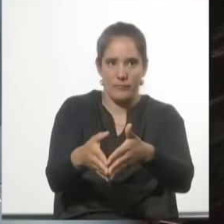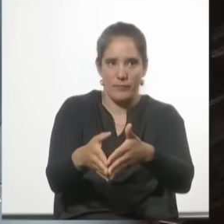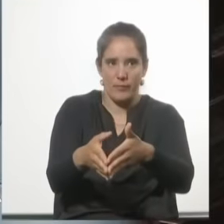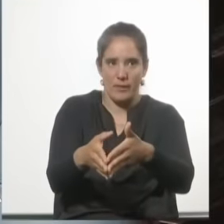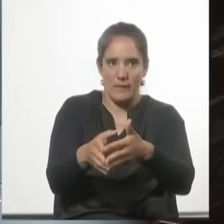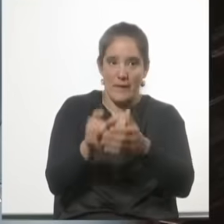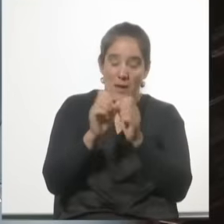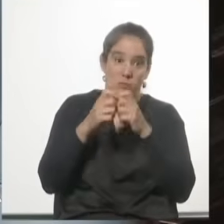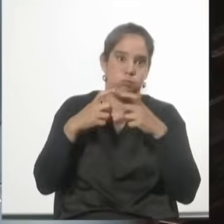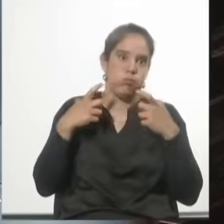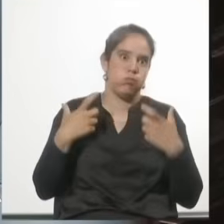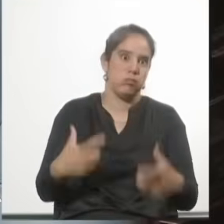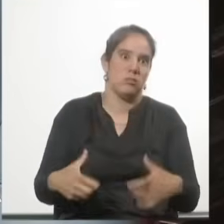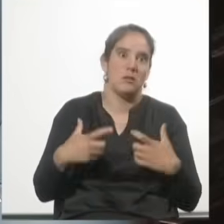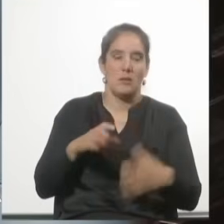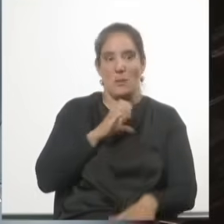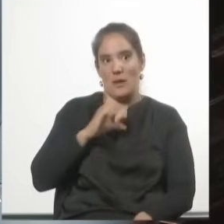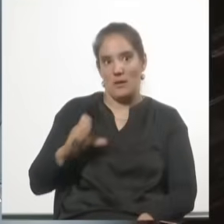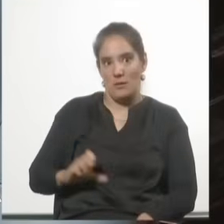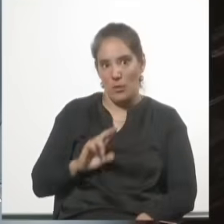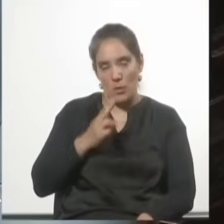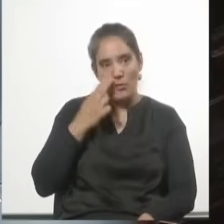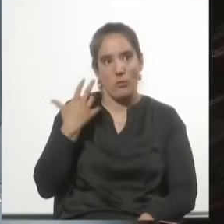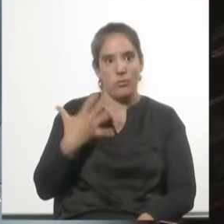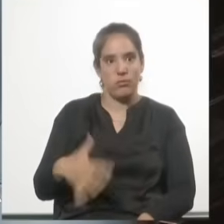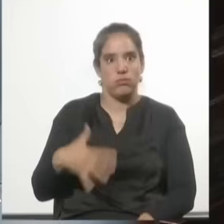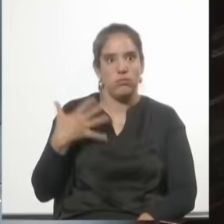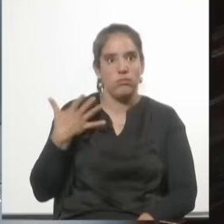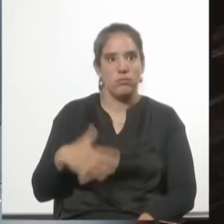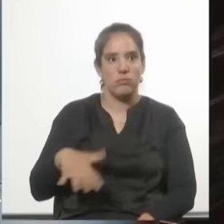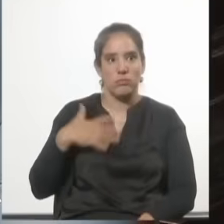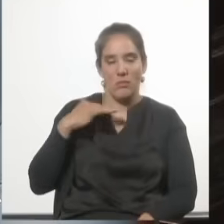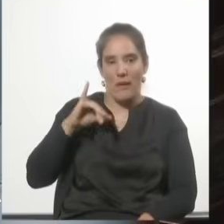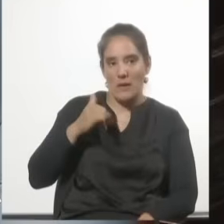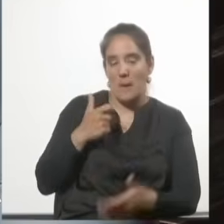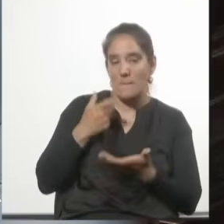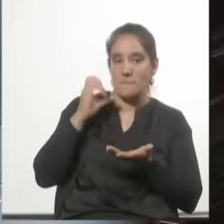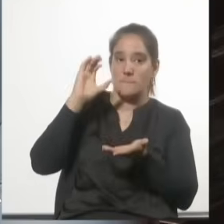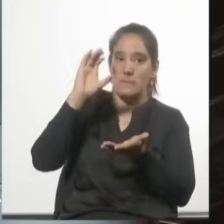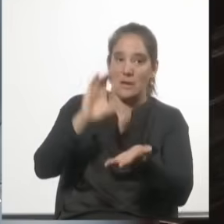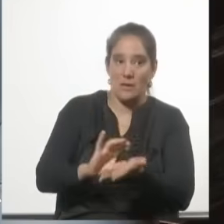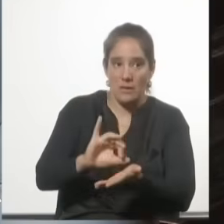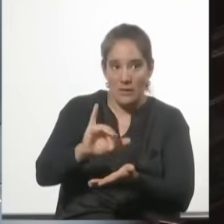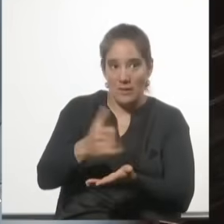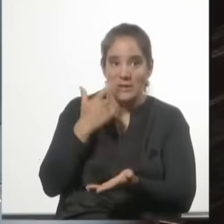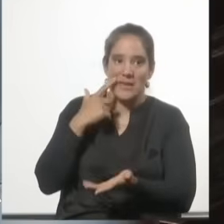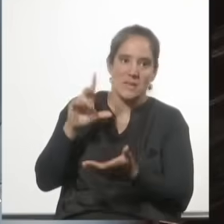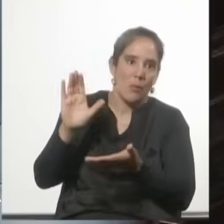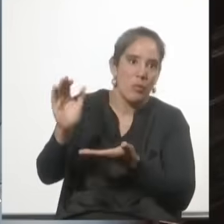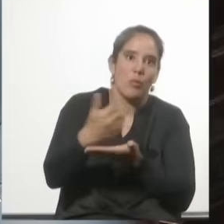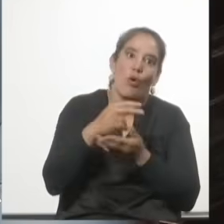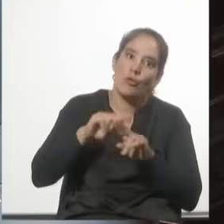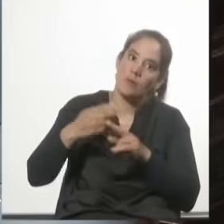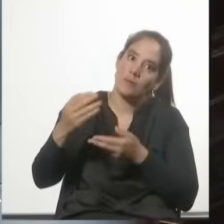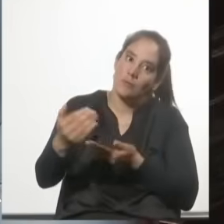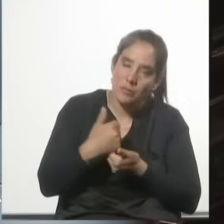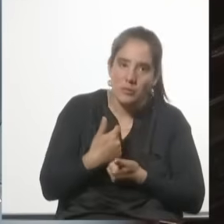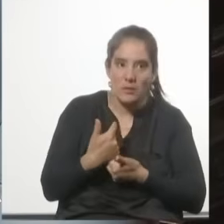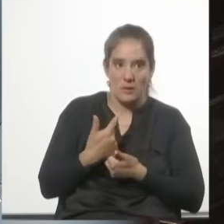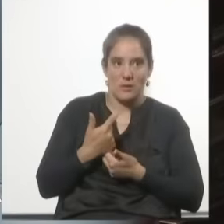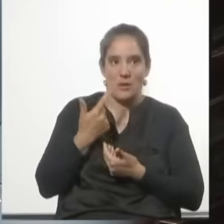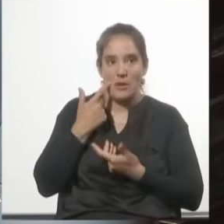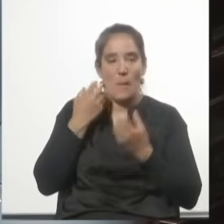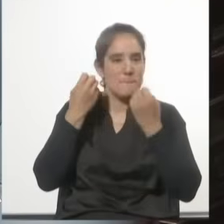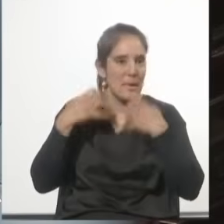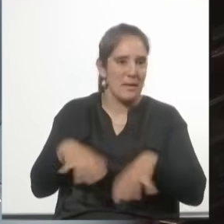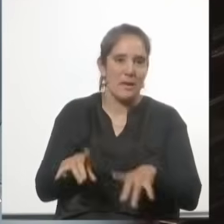suma enorme para el Estado uruguayo. Ya tiene adelantado y que naturalmente es necesario recuperar y evitar su